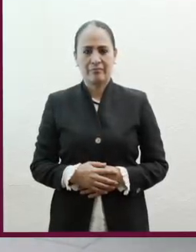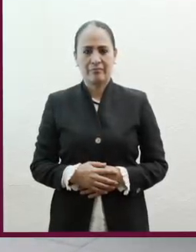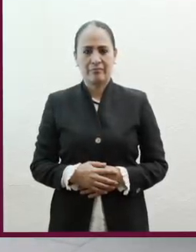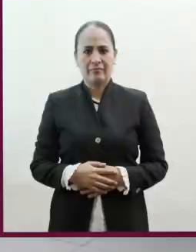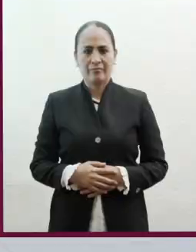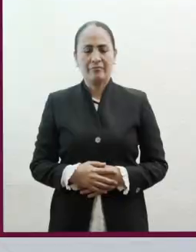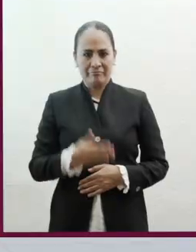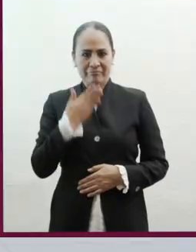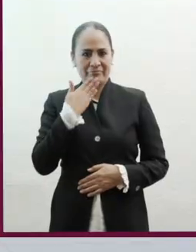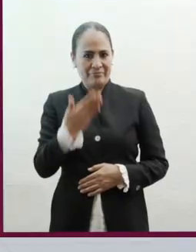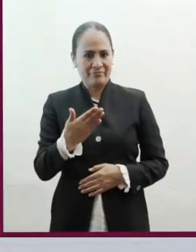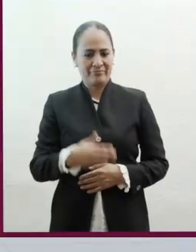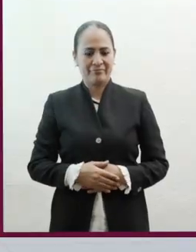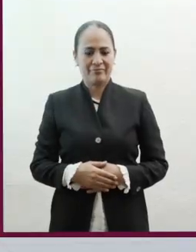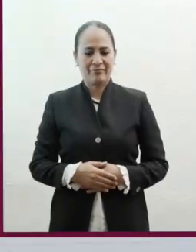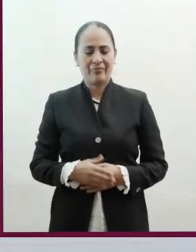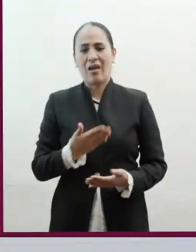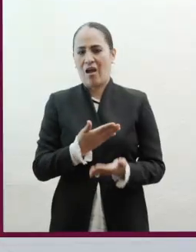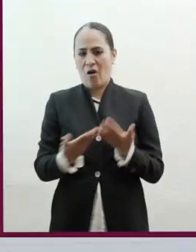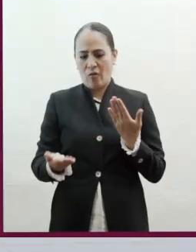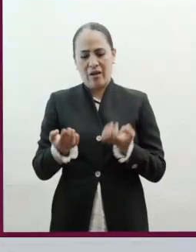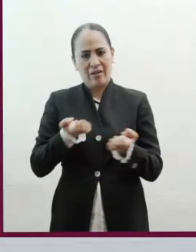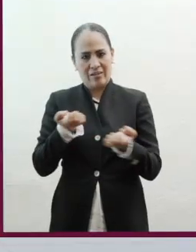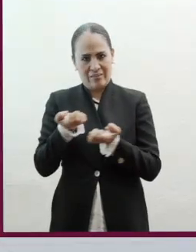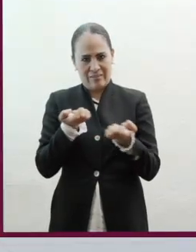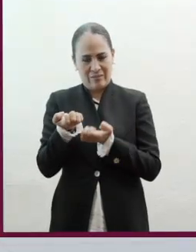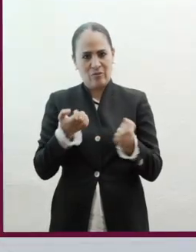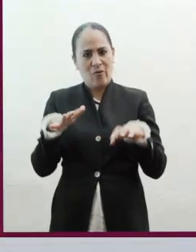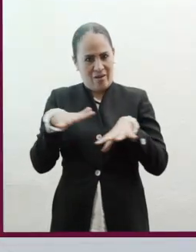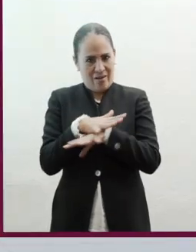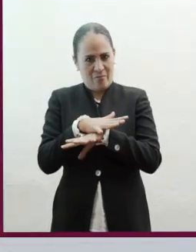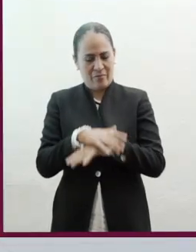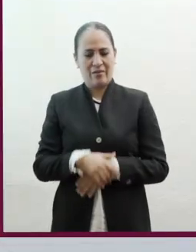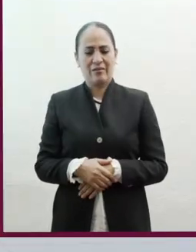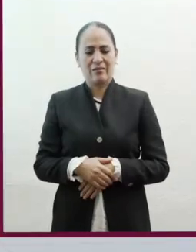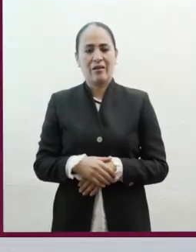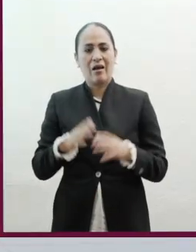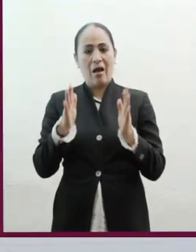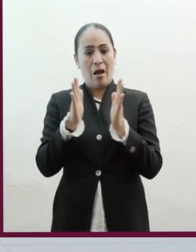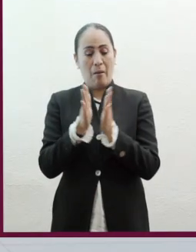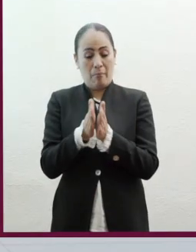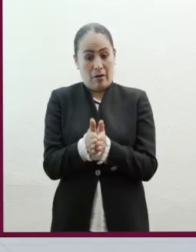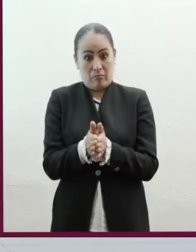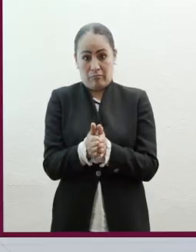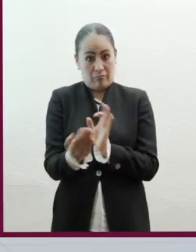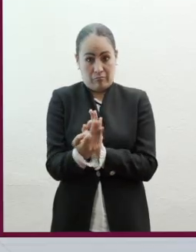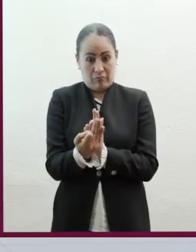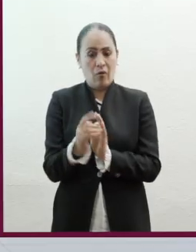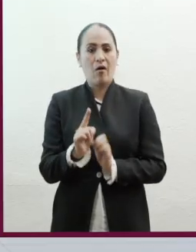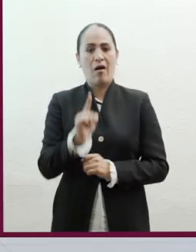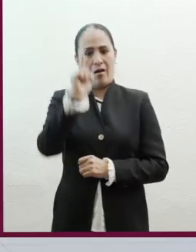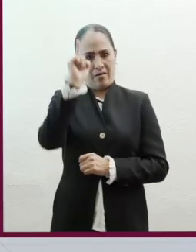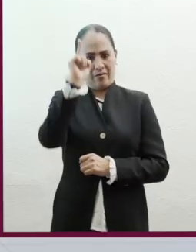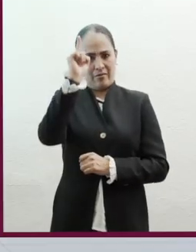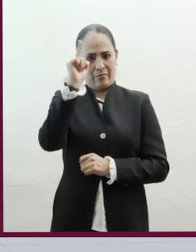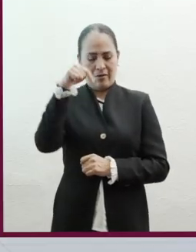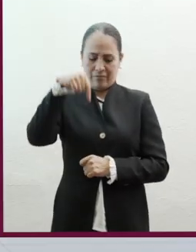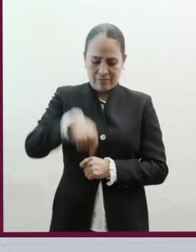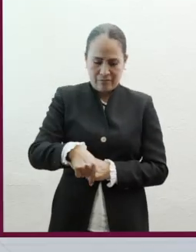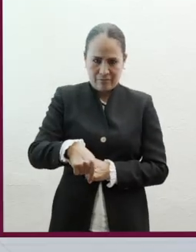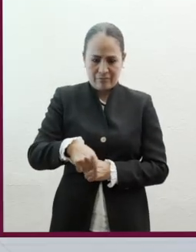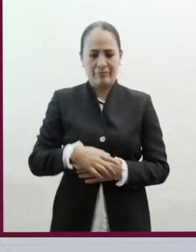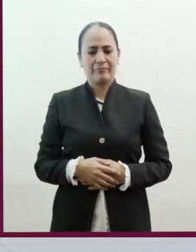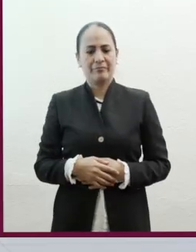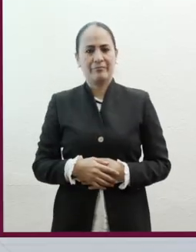Muy bien, ahora vamos a modificar el ejercicio y los aplausos se van a llevar a cabo arriba y abajo.